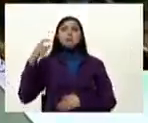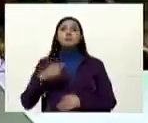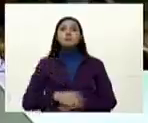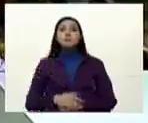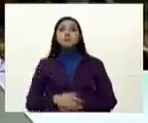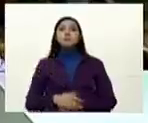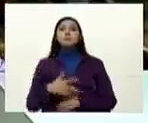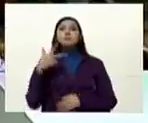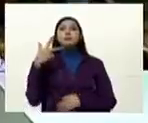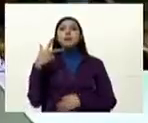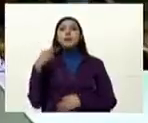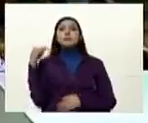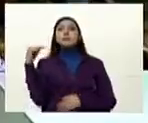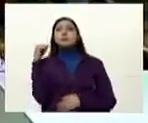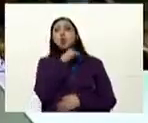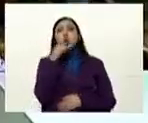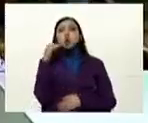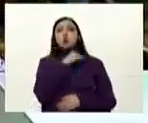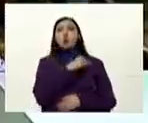3 de octubre,